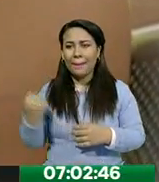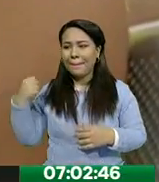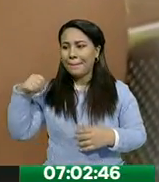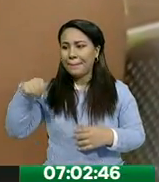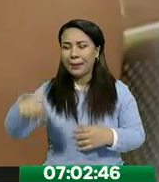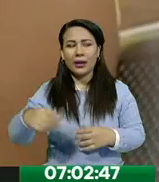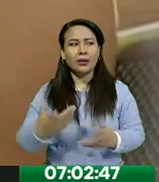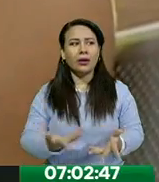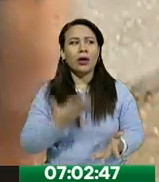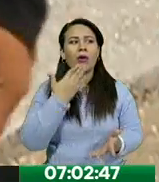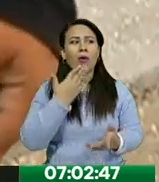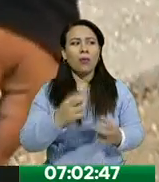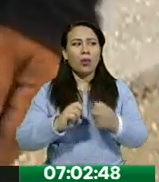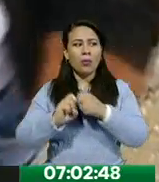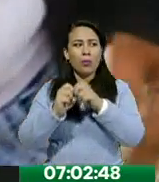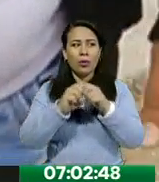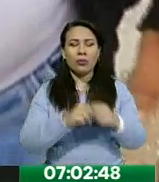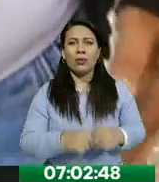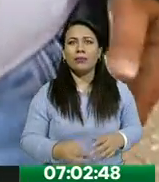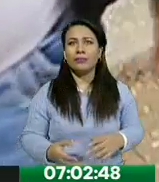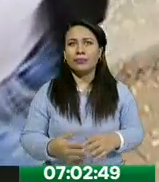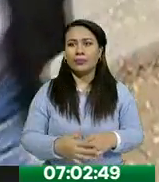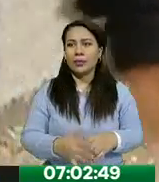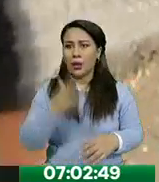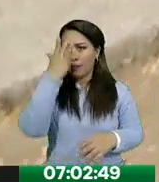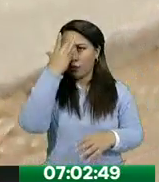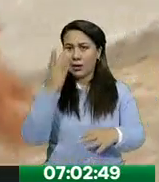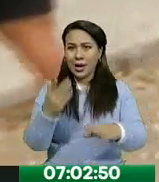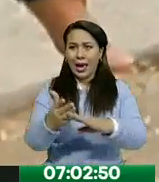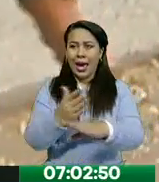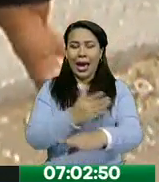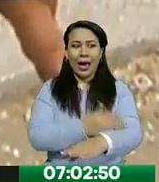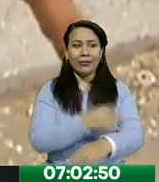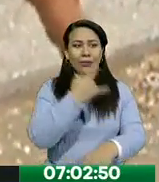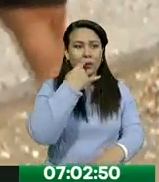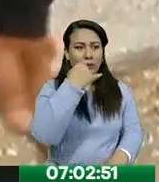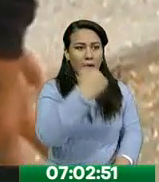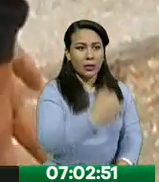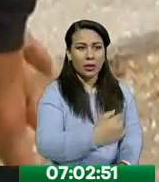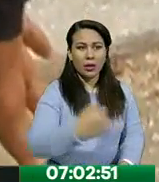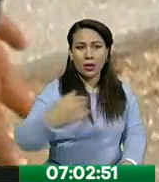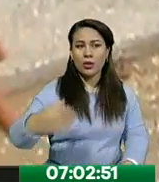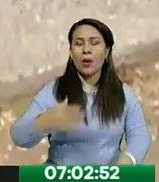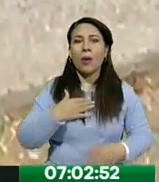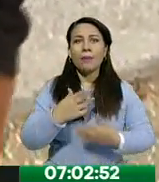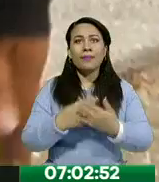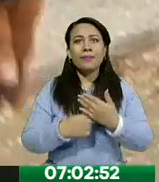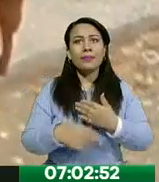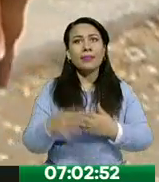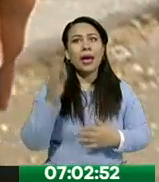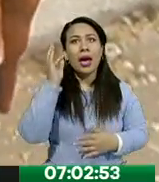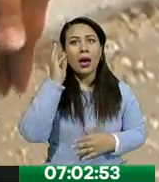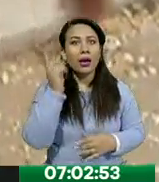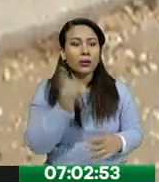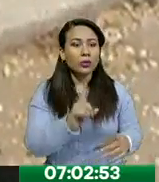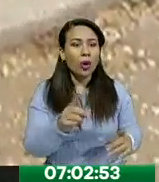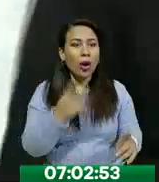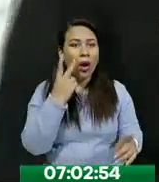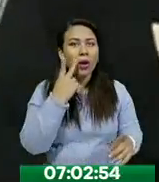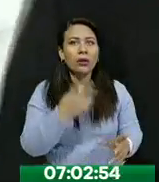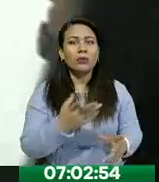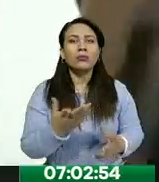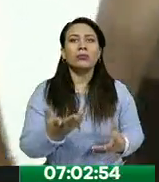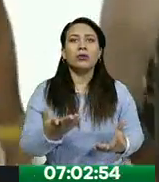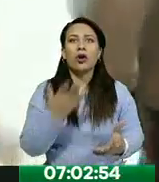de la disputa? Porque el niñito de ella lo había cogido hacia al bebé. Y mi hija le dice, oye, no lo coja así. Cuando ella se da cuenta, era el bebé de ella. ¿Cómo